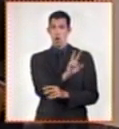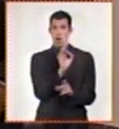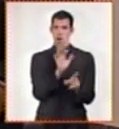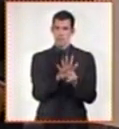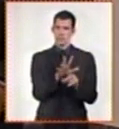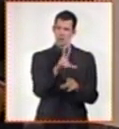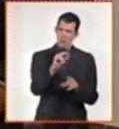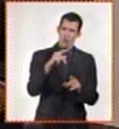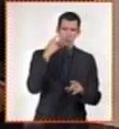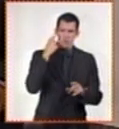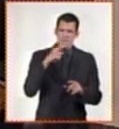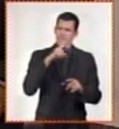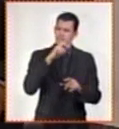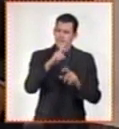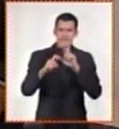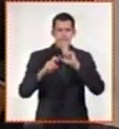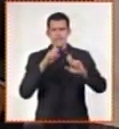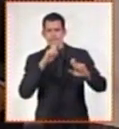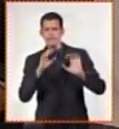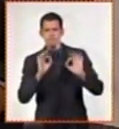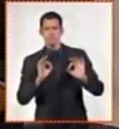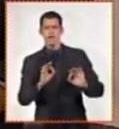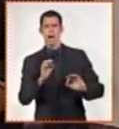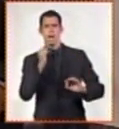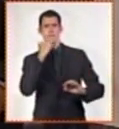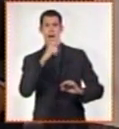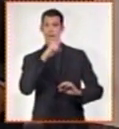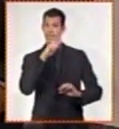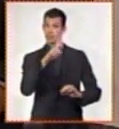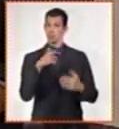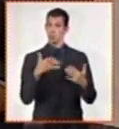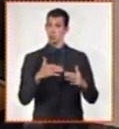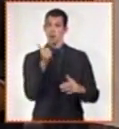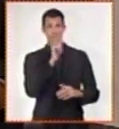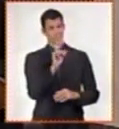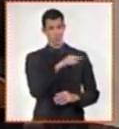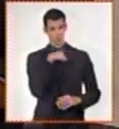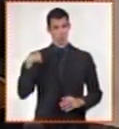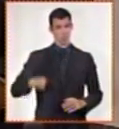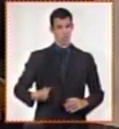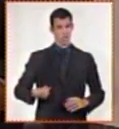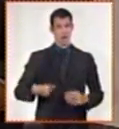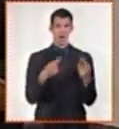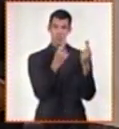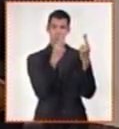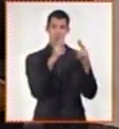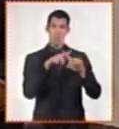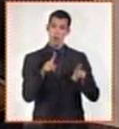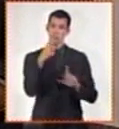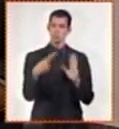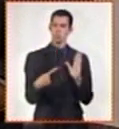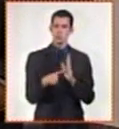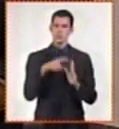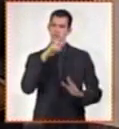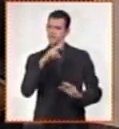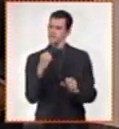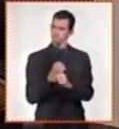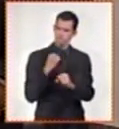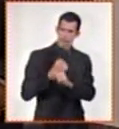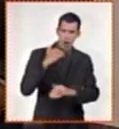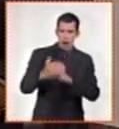desafíos económicos se han vuelto más severos, pero la resistencia y el potencial de la economía china